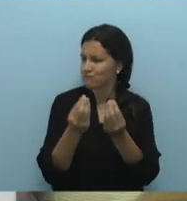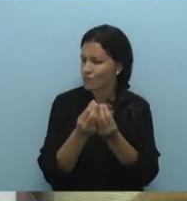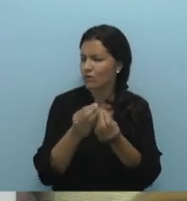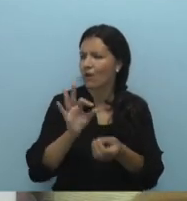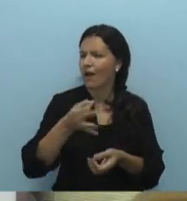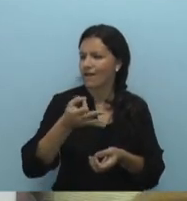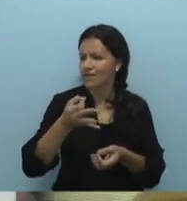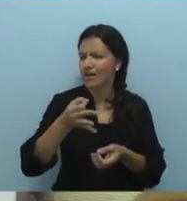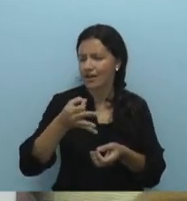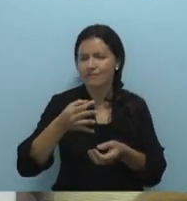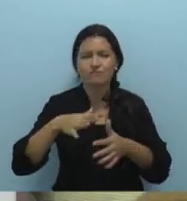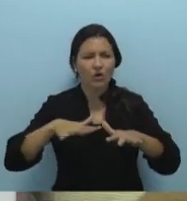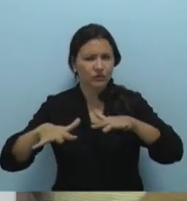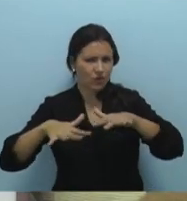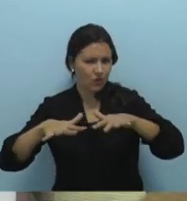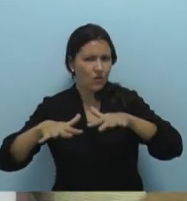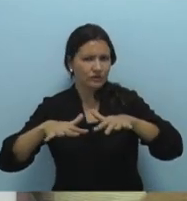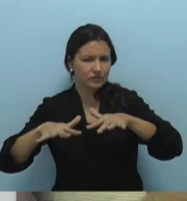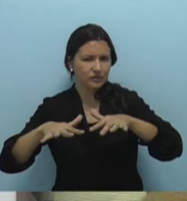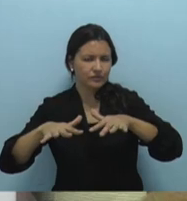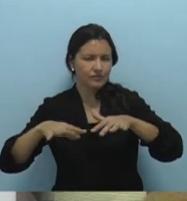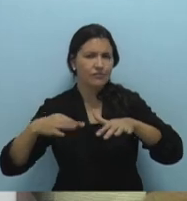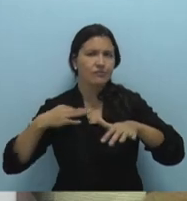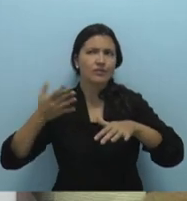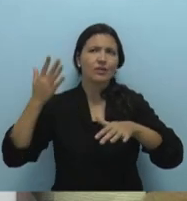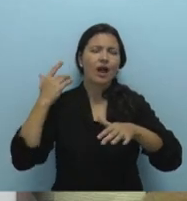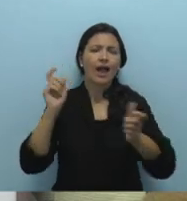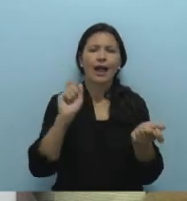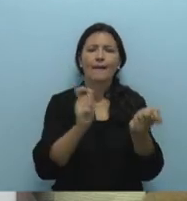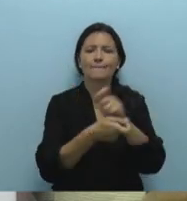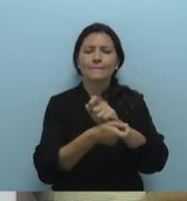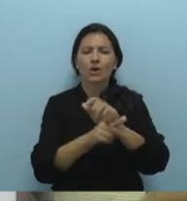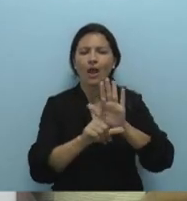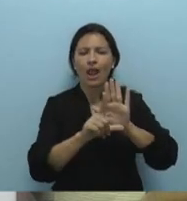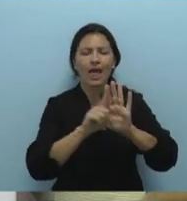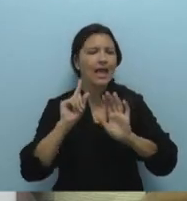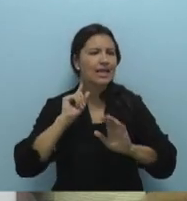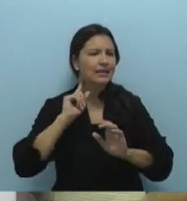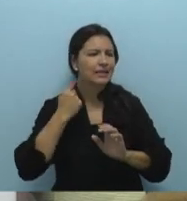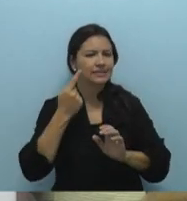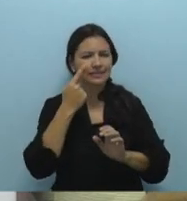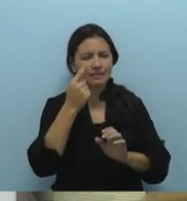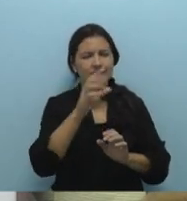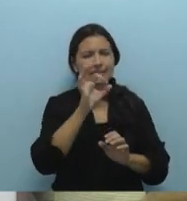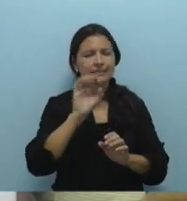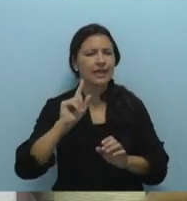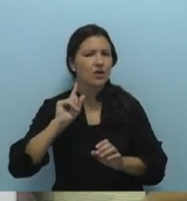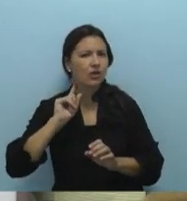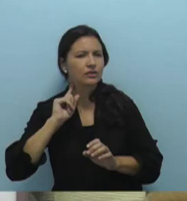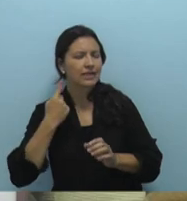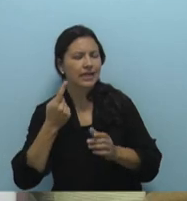información, sabemos que esto comenzó cuando se modificó la 13013, el sistema o el